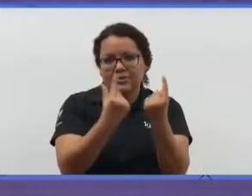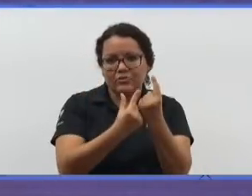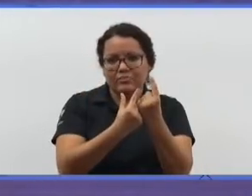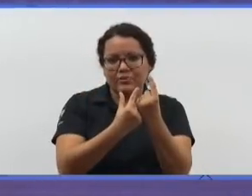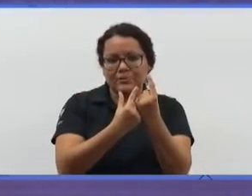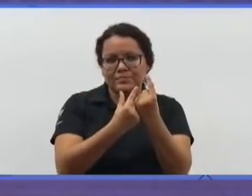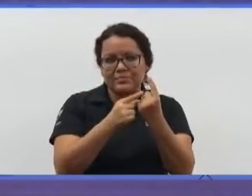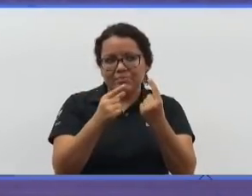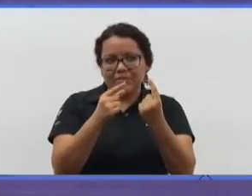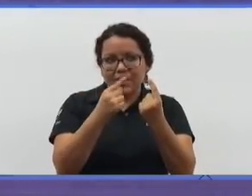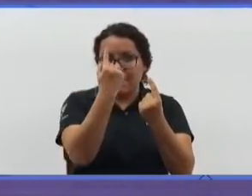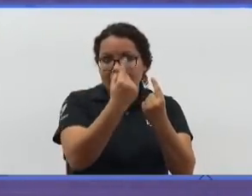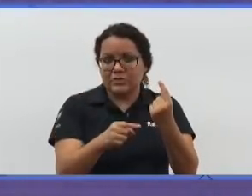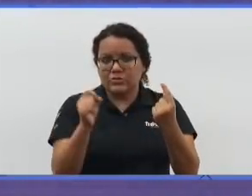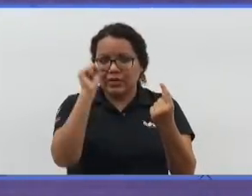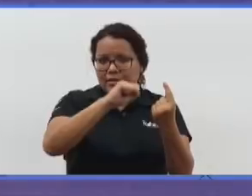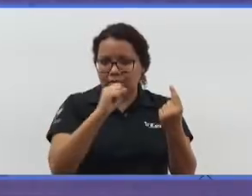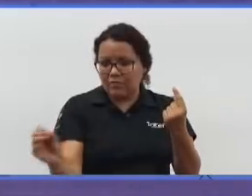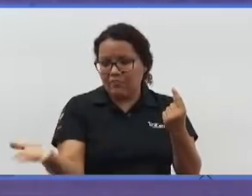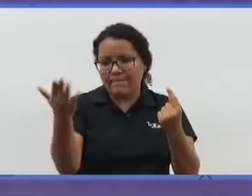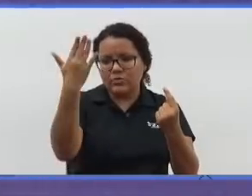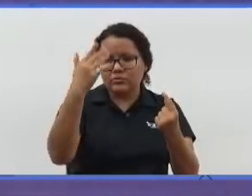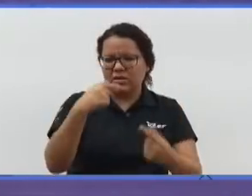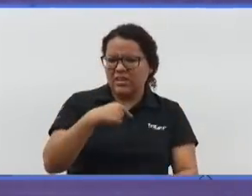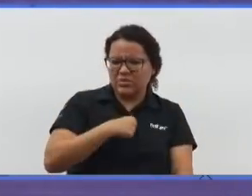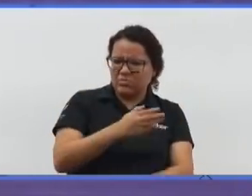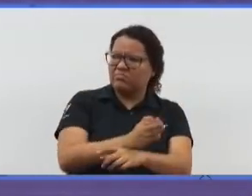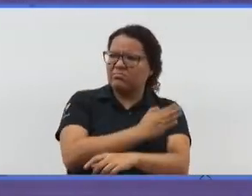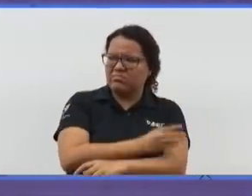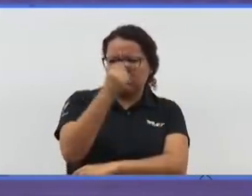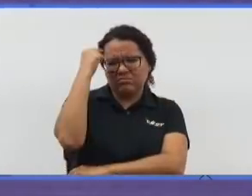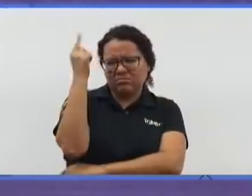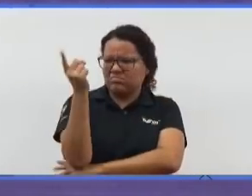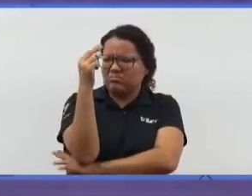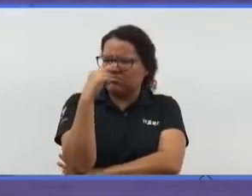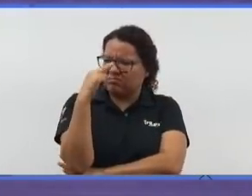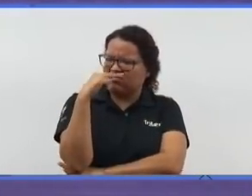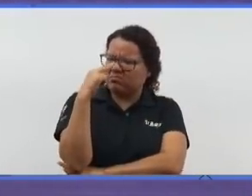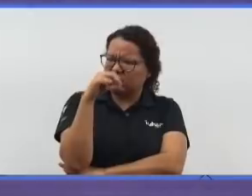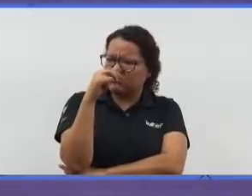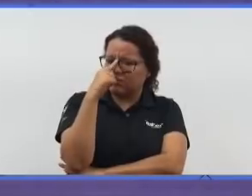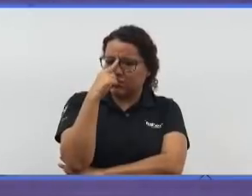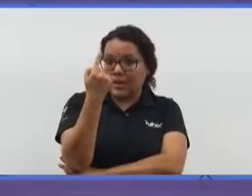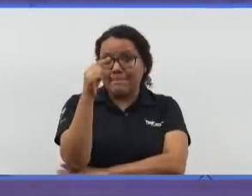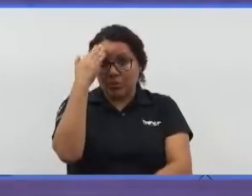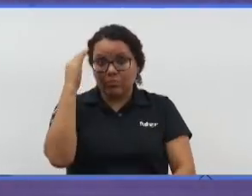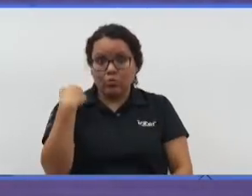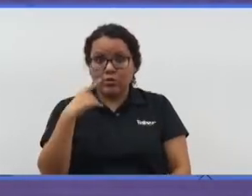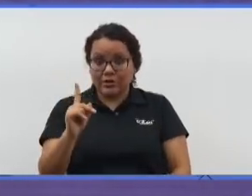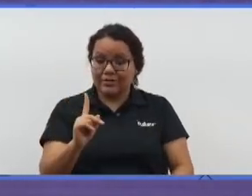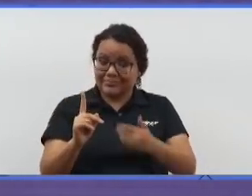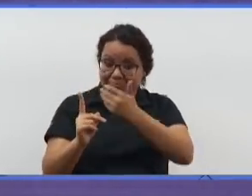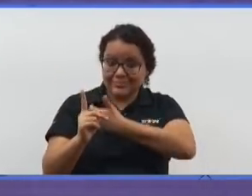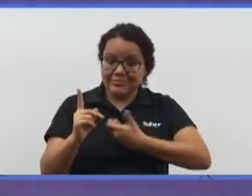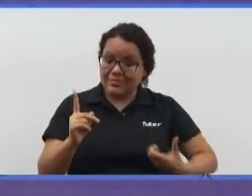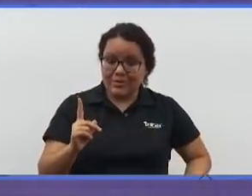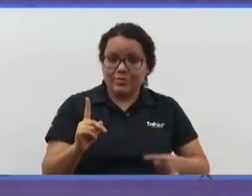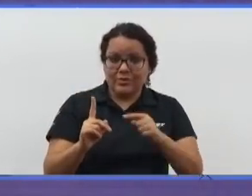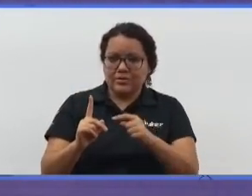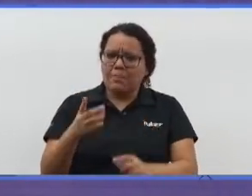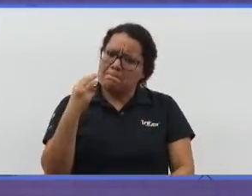yo creí que esto era mentira hermano yo creo que esto es una broma pero la señorita que salvadoreña ya una mujer más